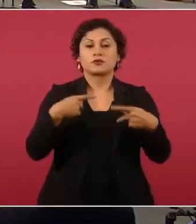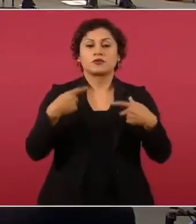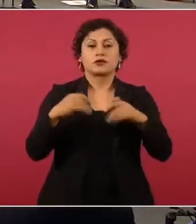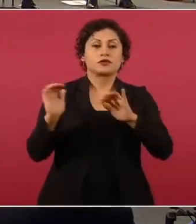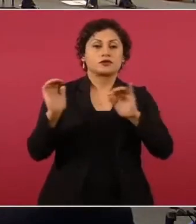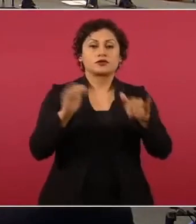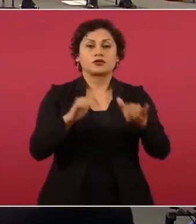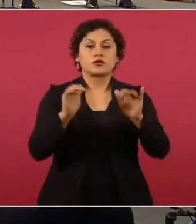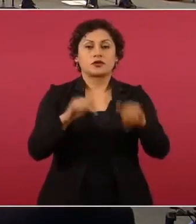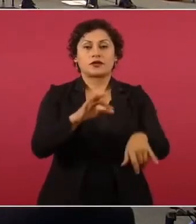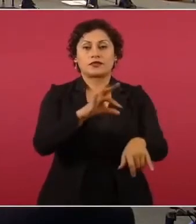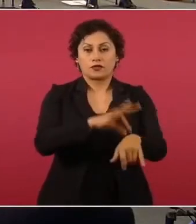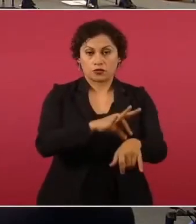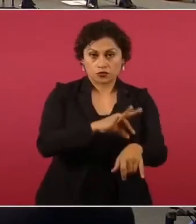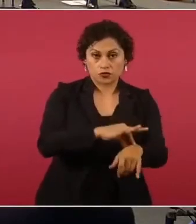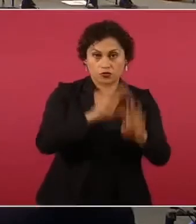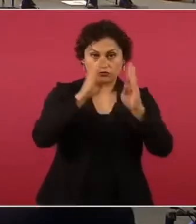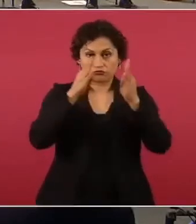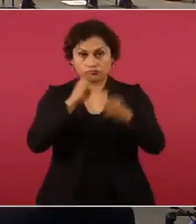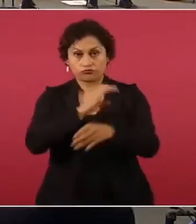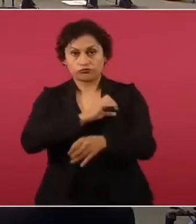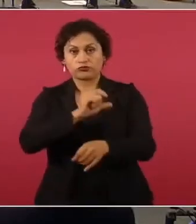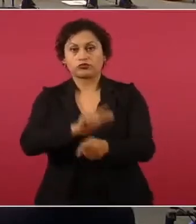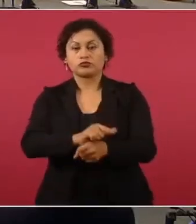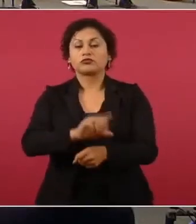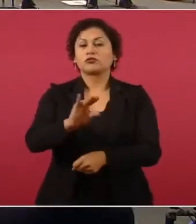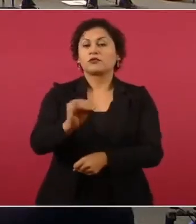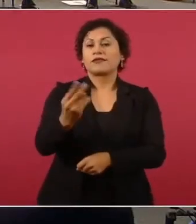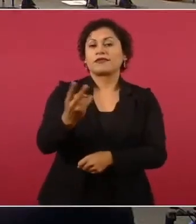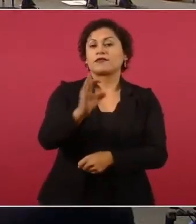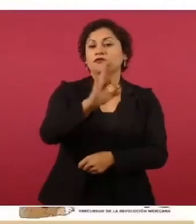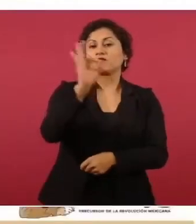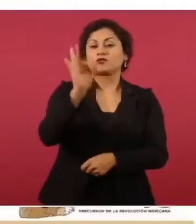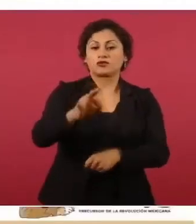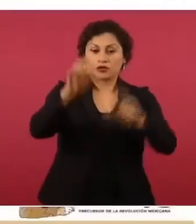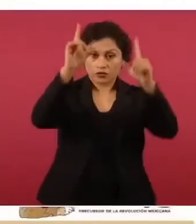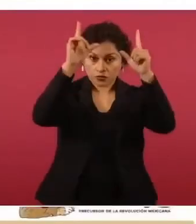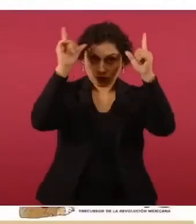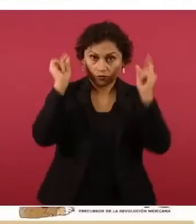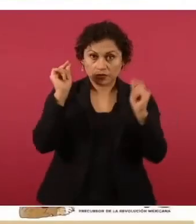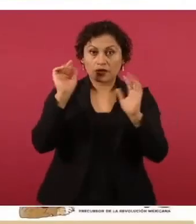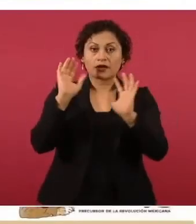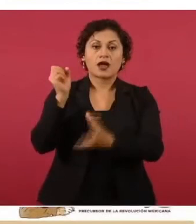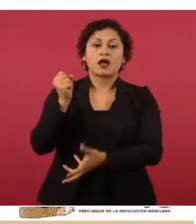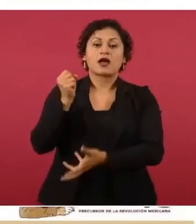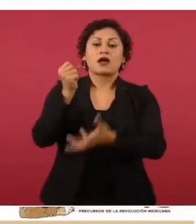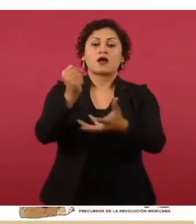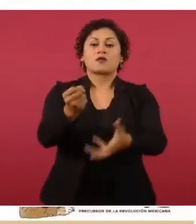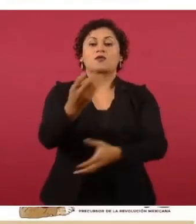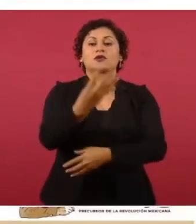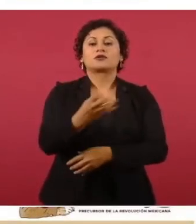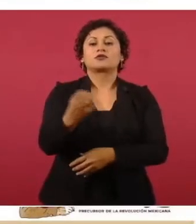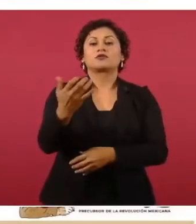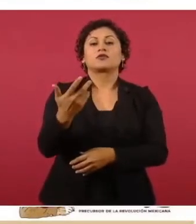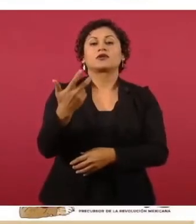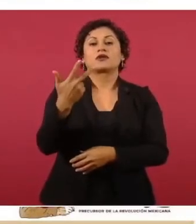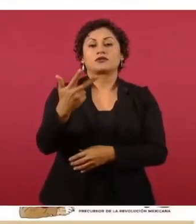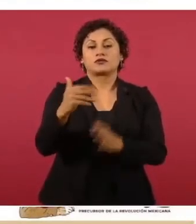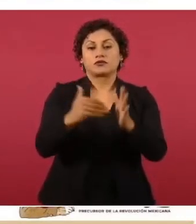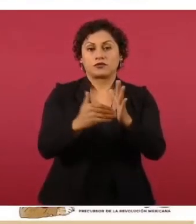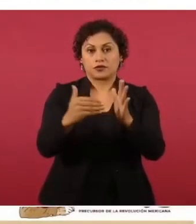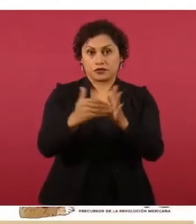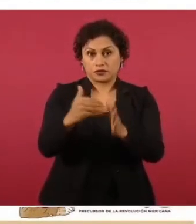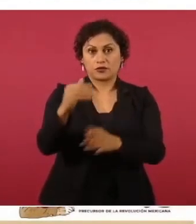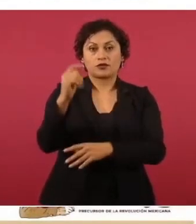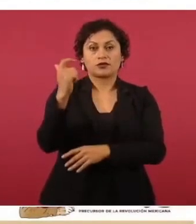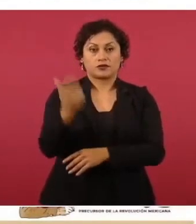médicos especialistas, 92% del personal de enfermería. Es una inversión de 458 millones de pesos